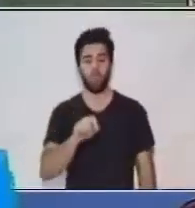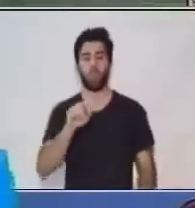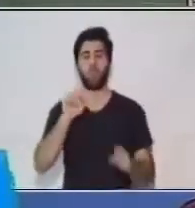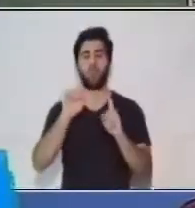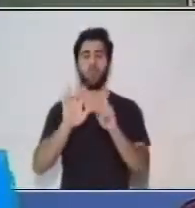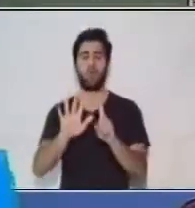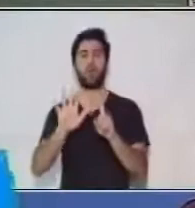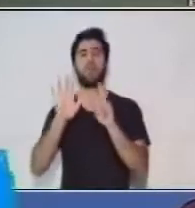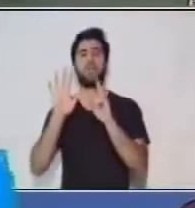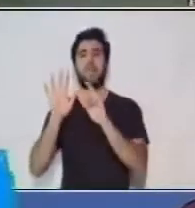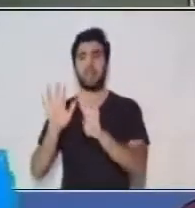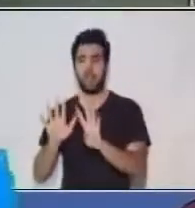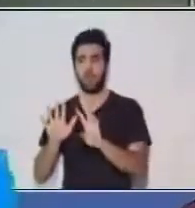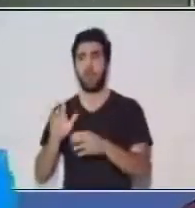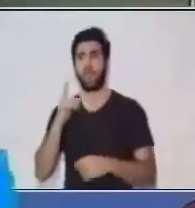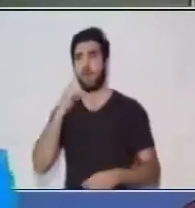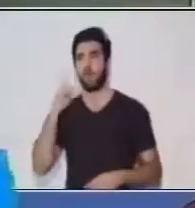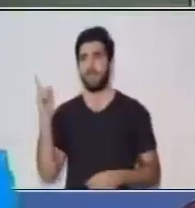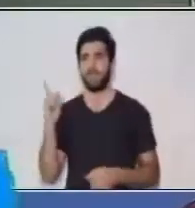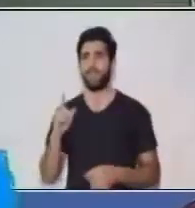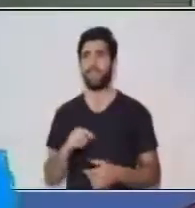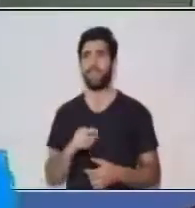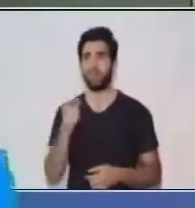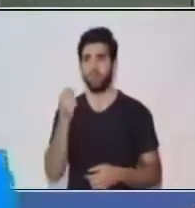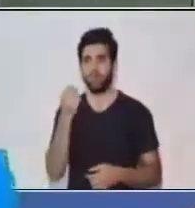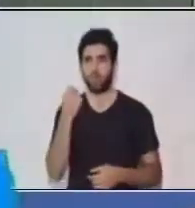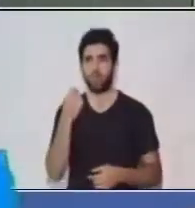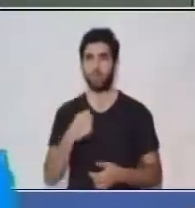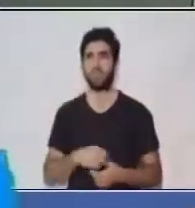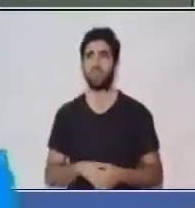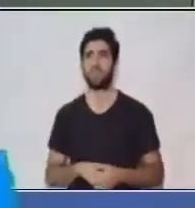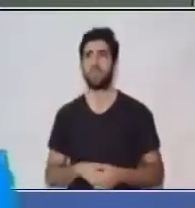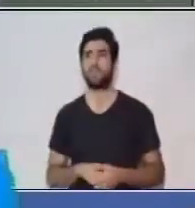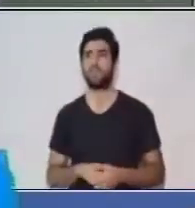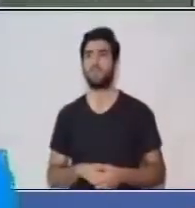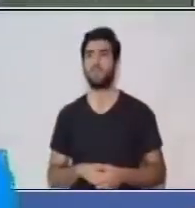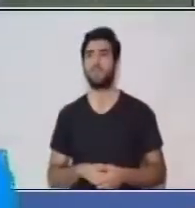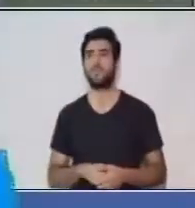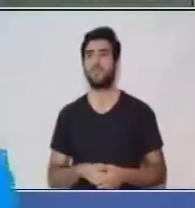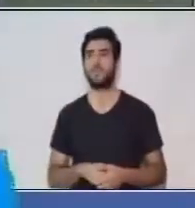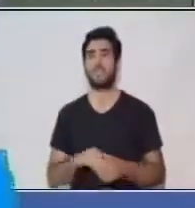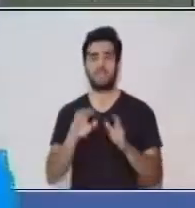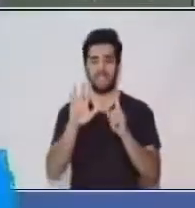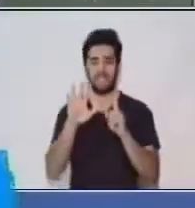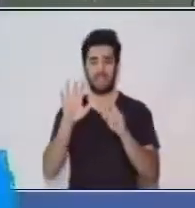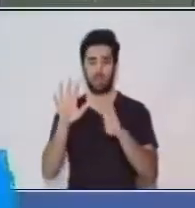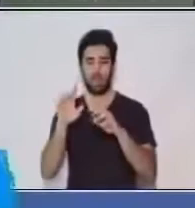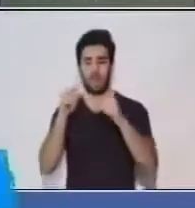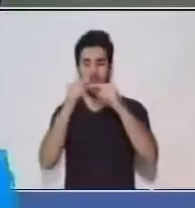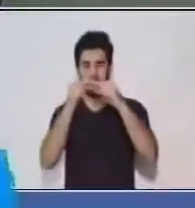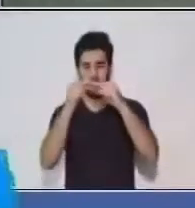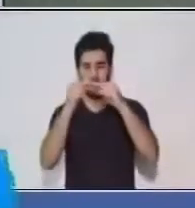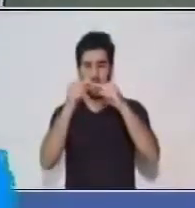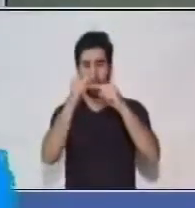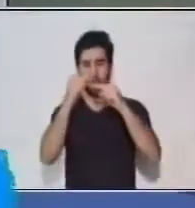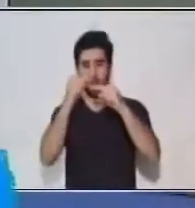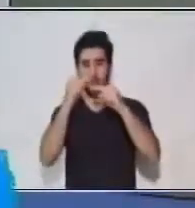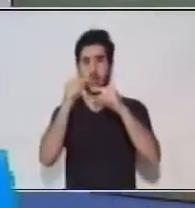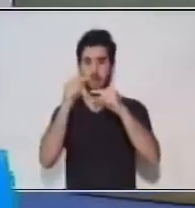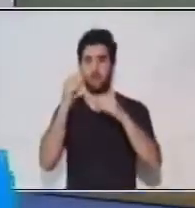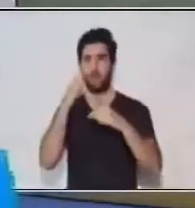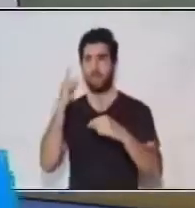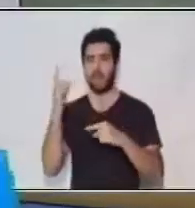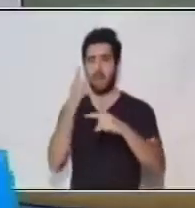va a ser 1.69. Entonces va a ser una unidad, 69 todavía sería arriba de la